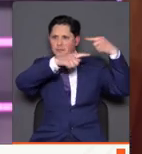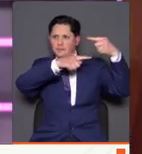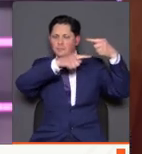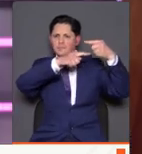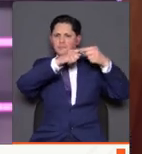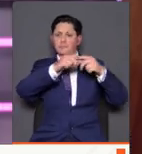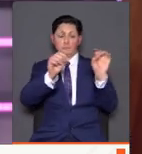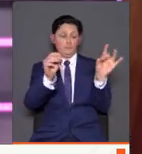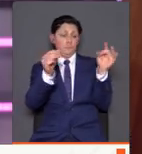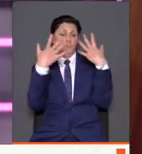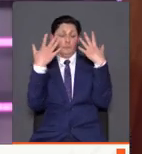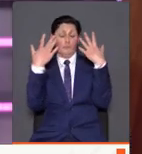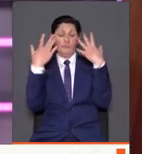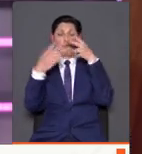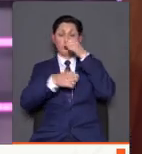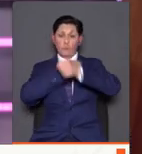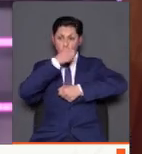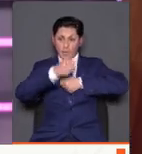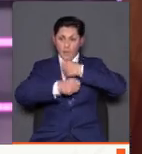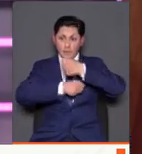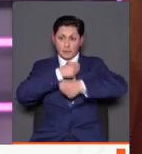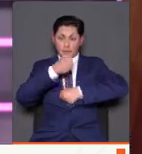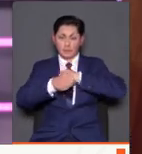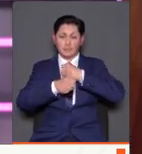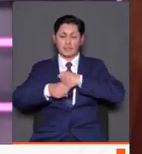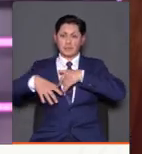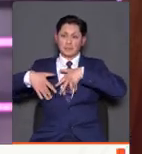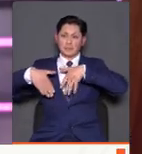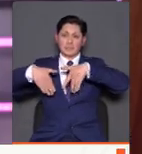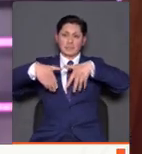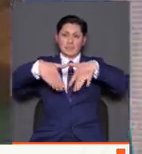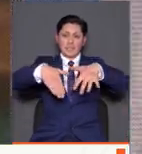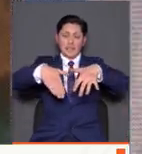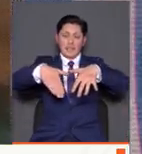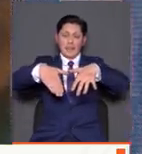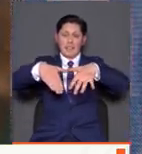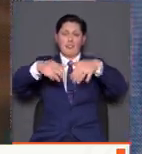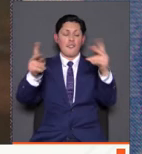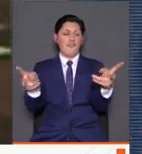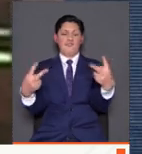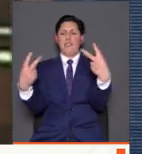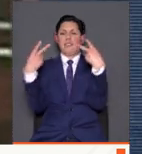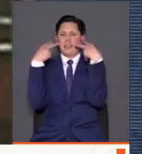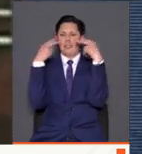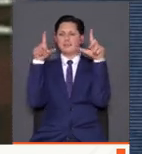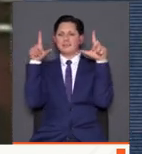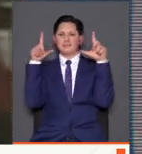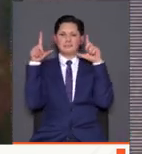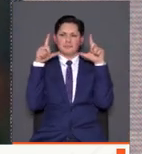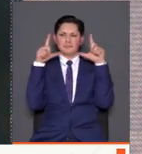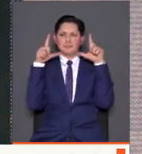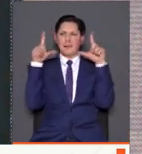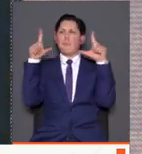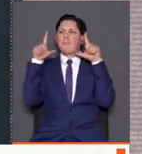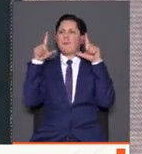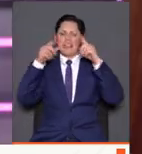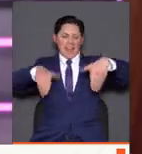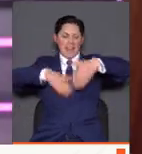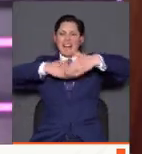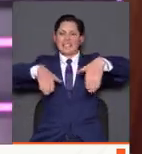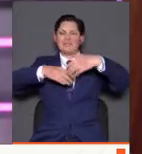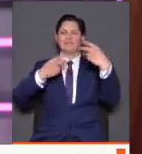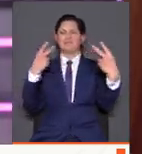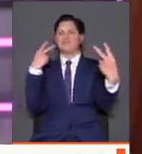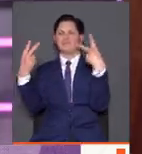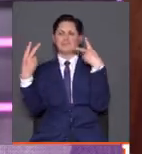Descubrí después, con los años, que la gente estaba más interesada que los vieran en la televisión, porque después pasaba a ser popular en el barrio. Y si